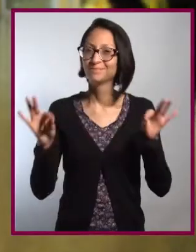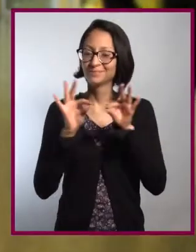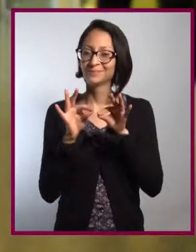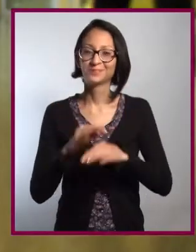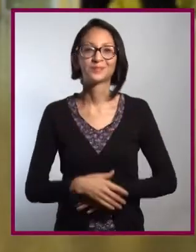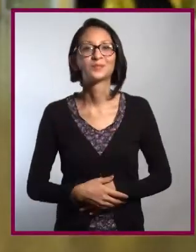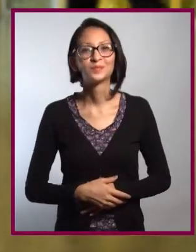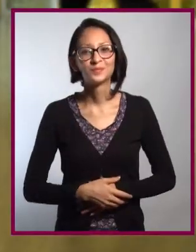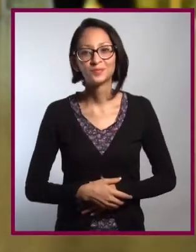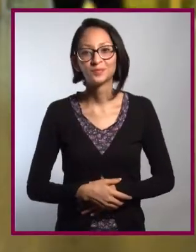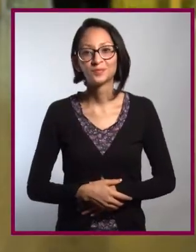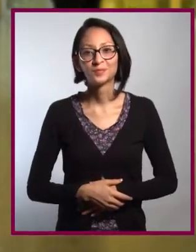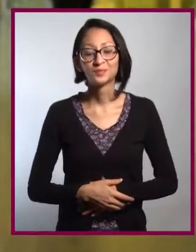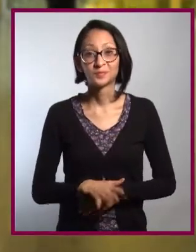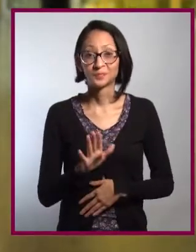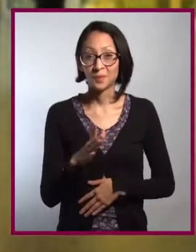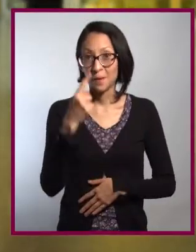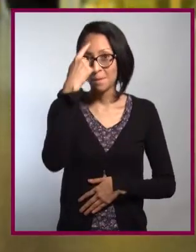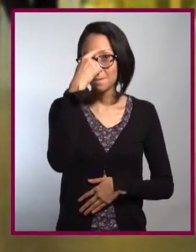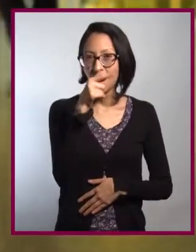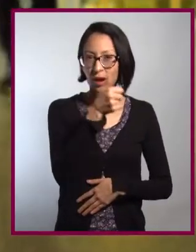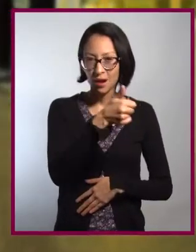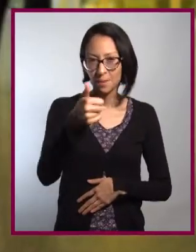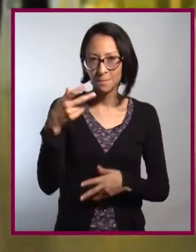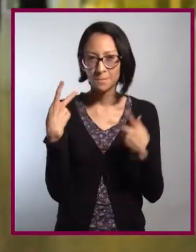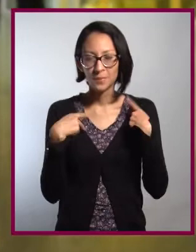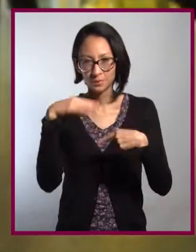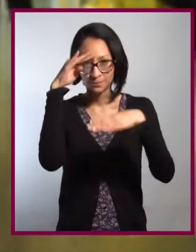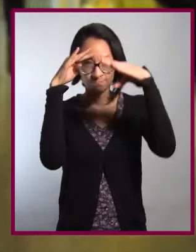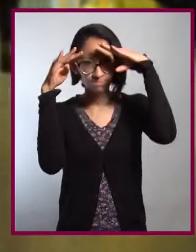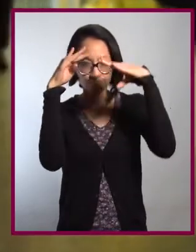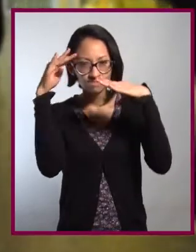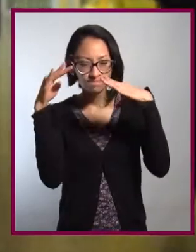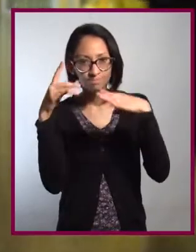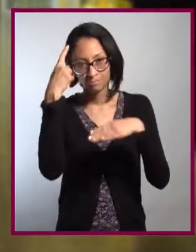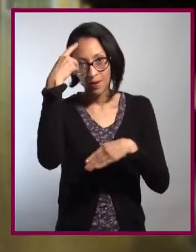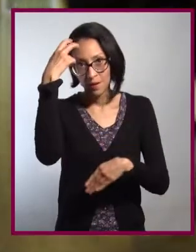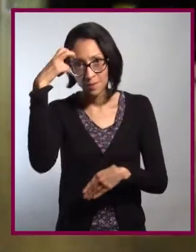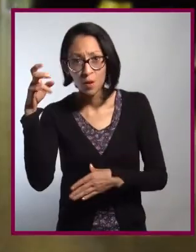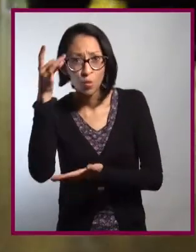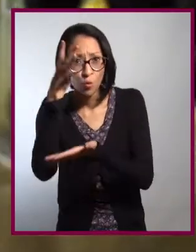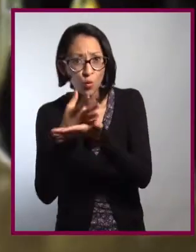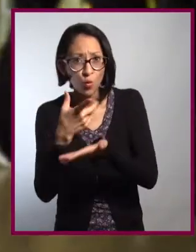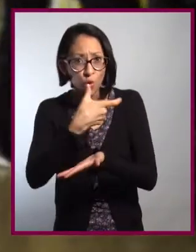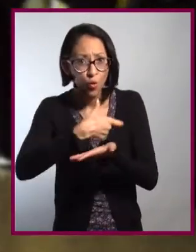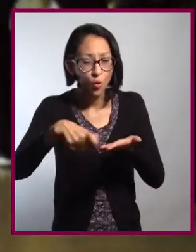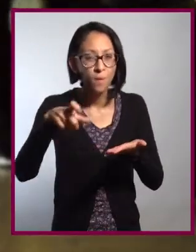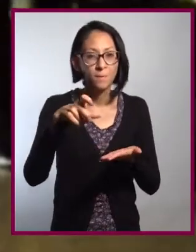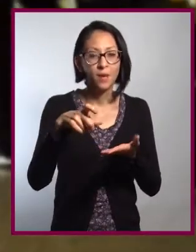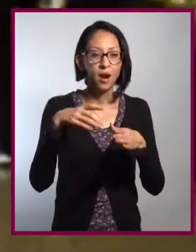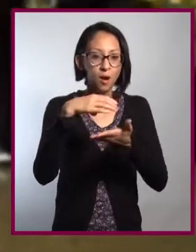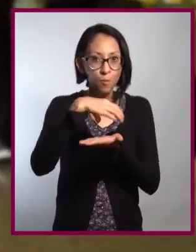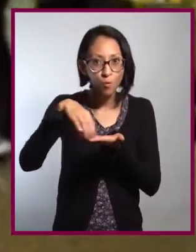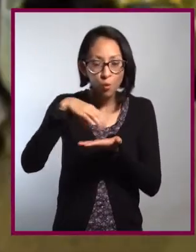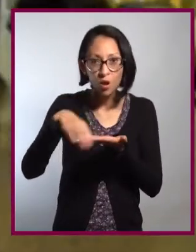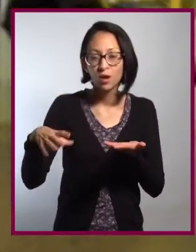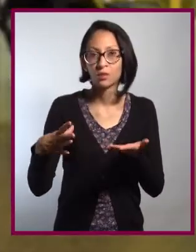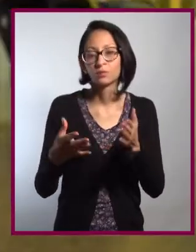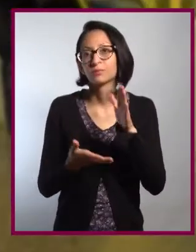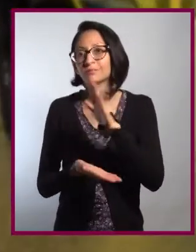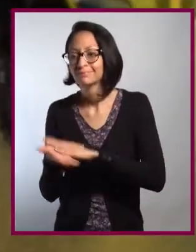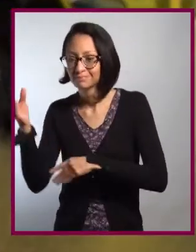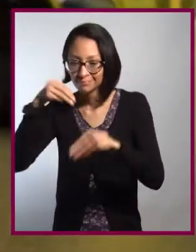Bien, para planear un viaje no basta con comprar un boleto hacia algún destino y hacer la